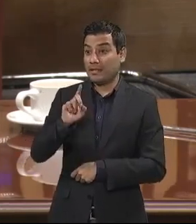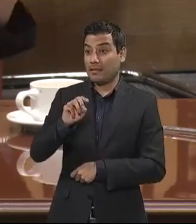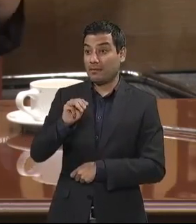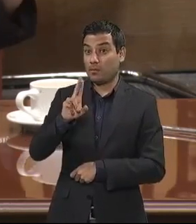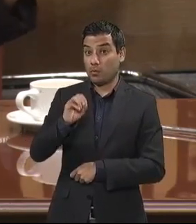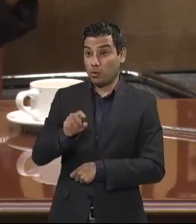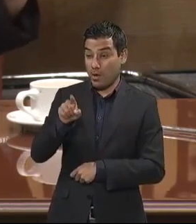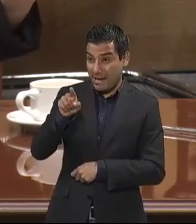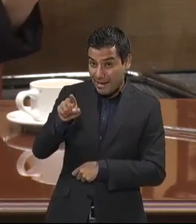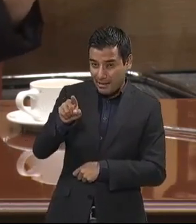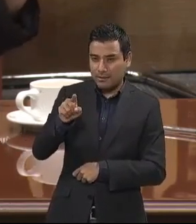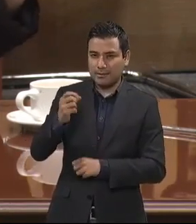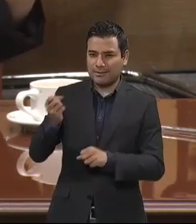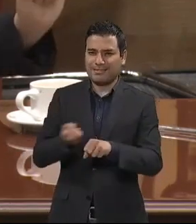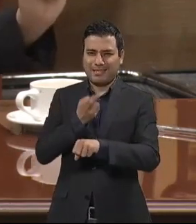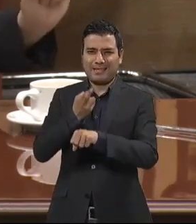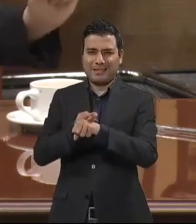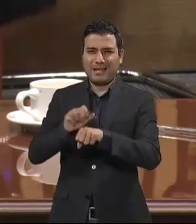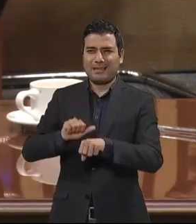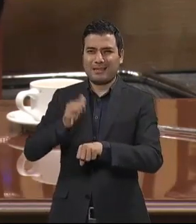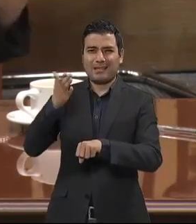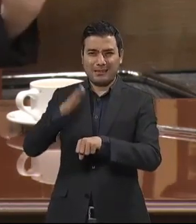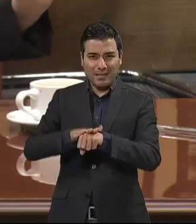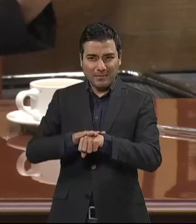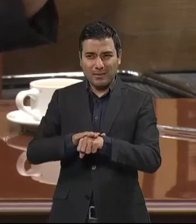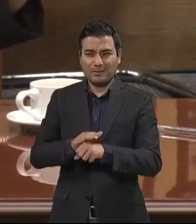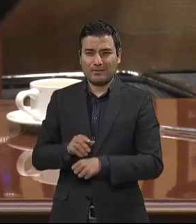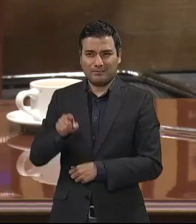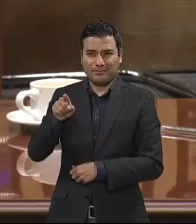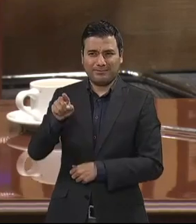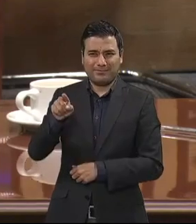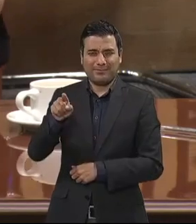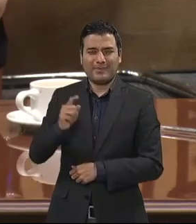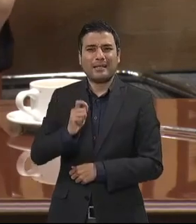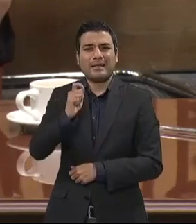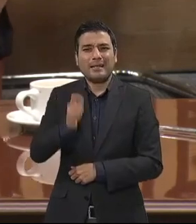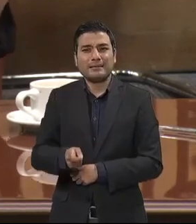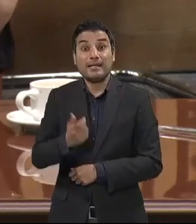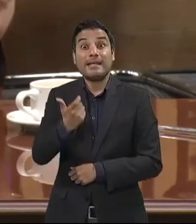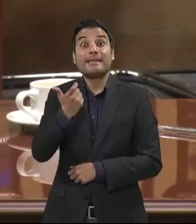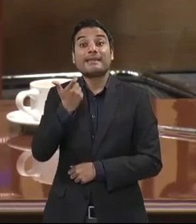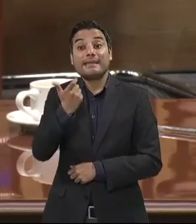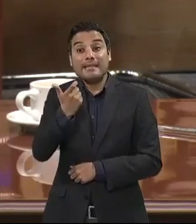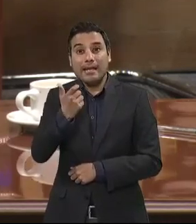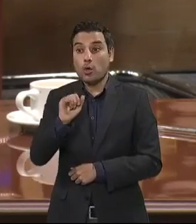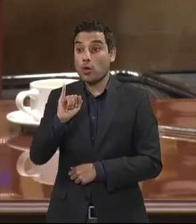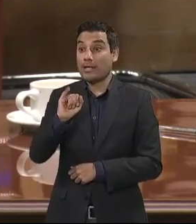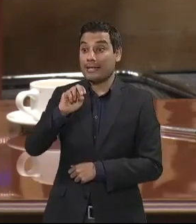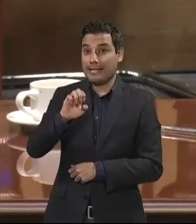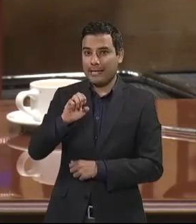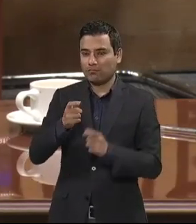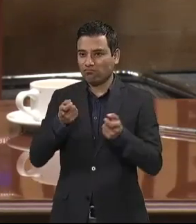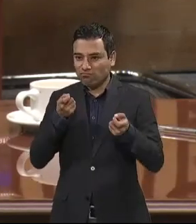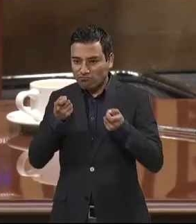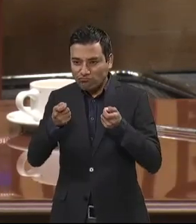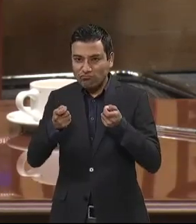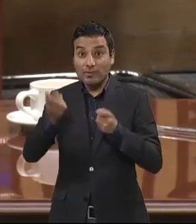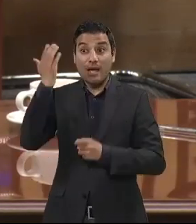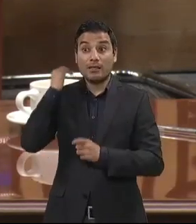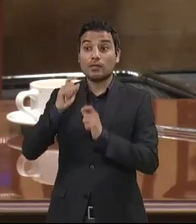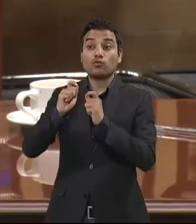al frente de la Secretaría Ejecutiva, esta que administra todos los recursos del INE desde el